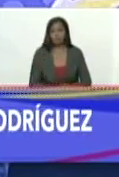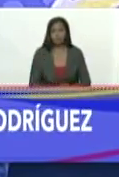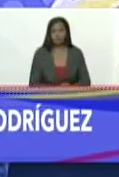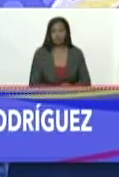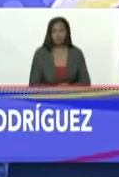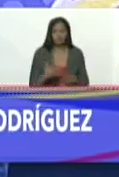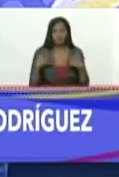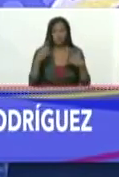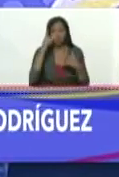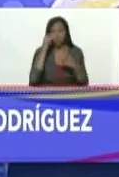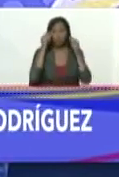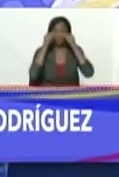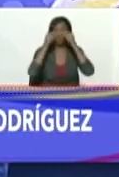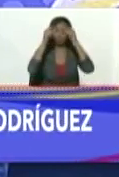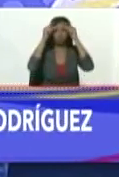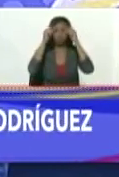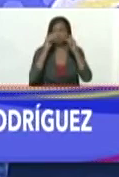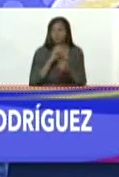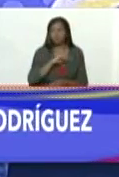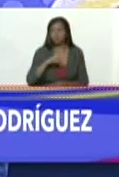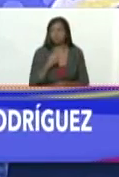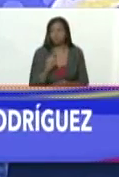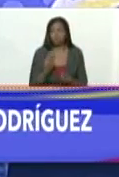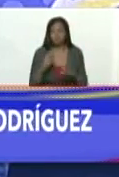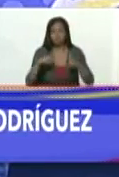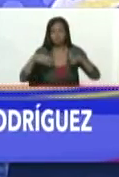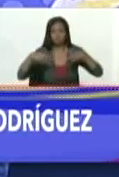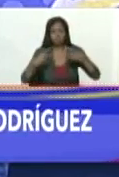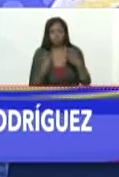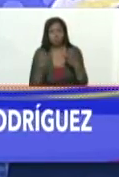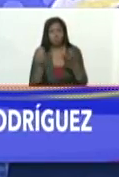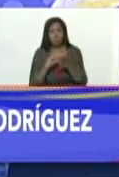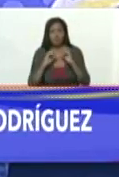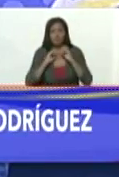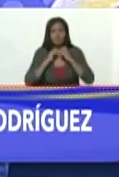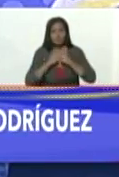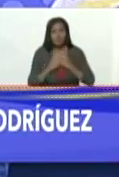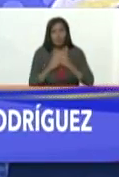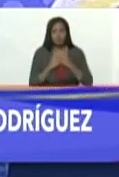del gran Simón Rodríguez, y nosotros tenemos que reivindicarlo, Aristóbulo.